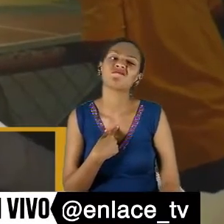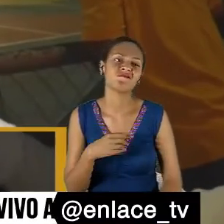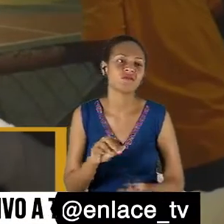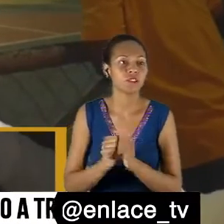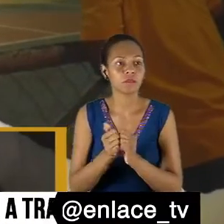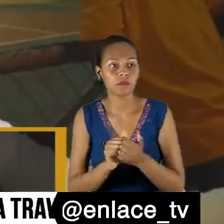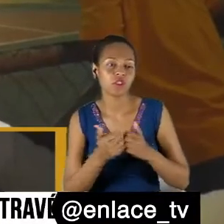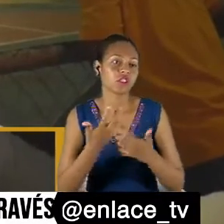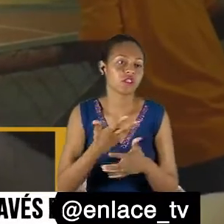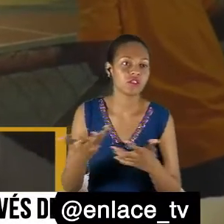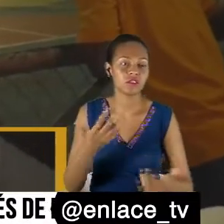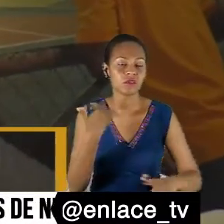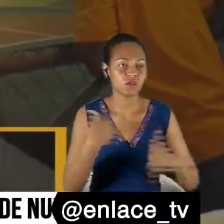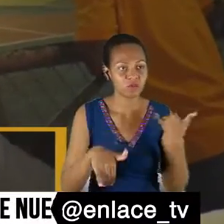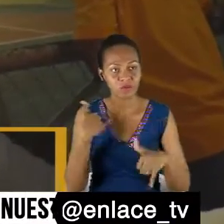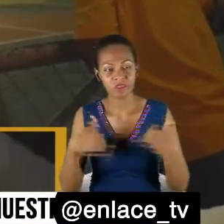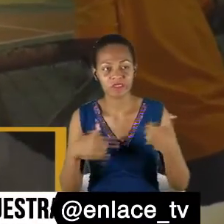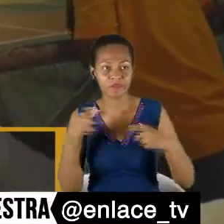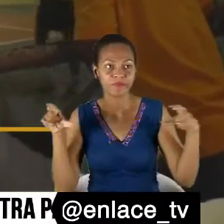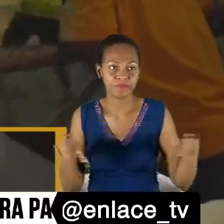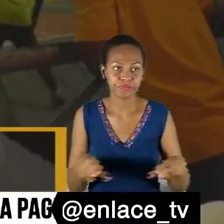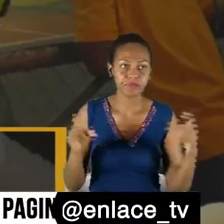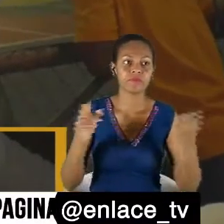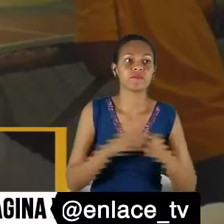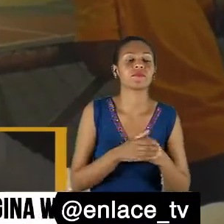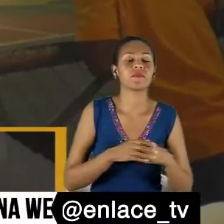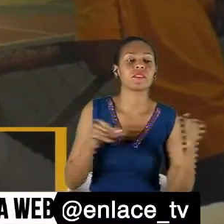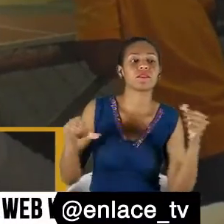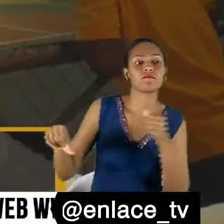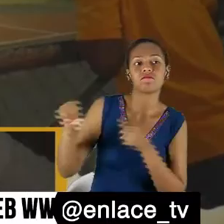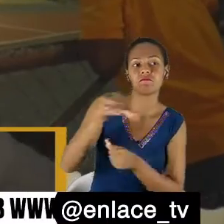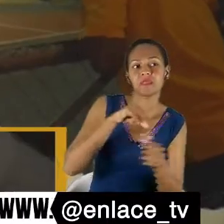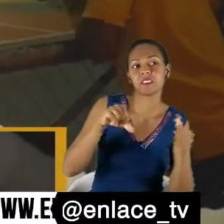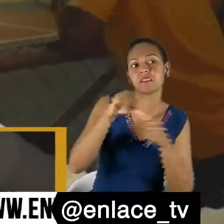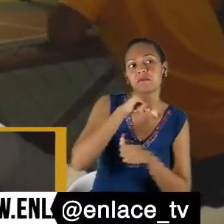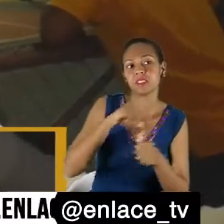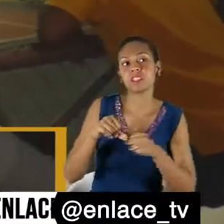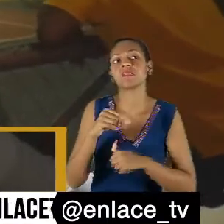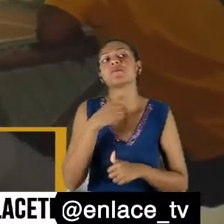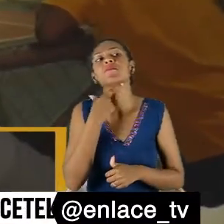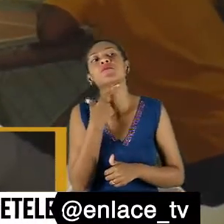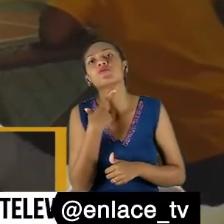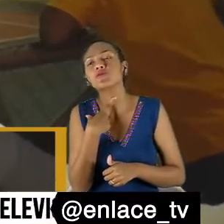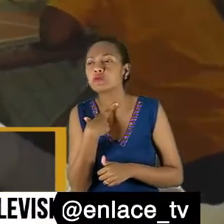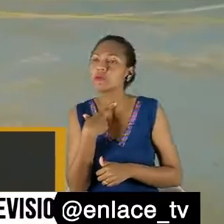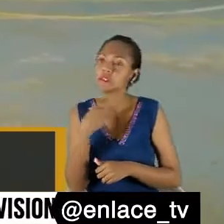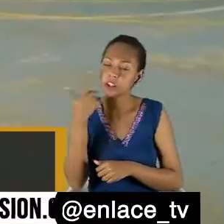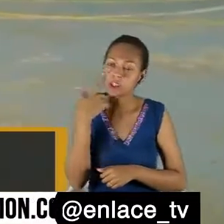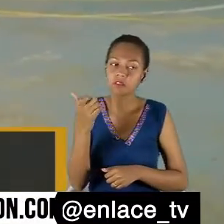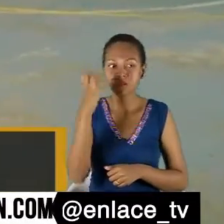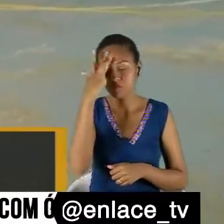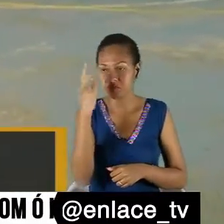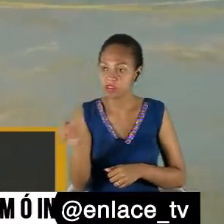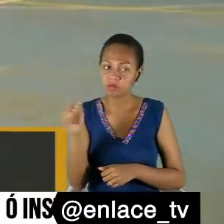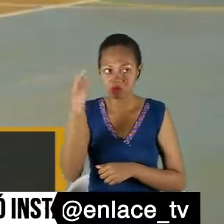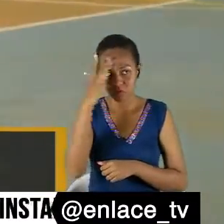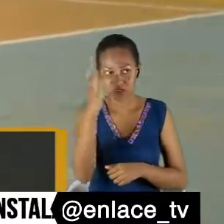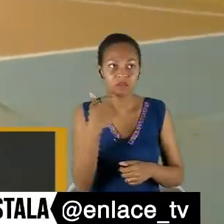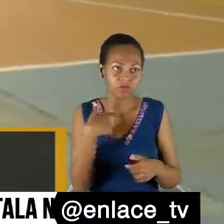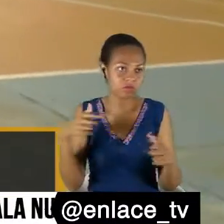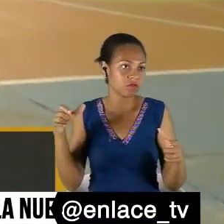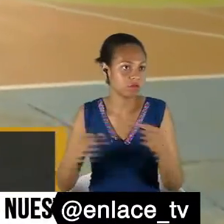las canchas de micro, los polideportivos, los parques en la ciudad, para que ellos aprovechen estos espacios también.